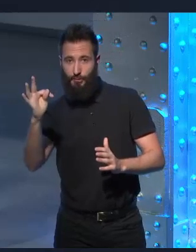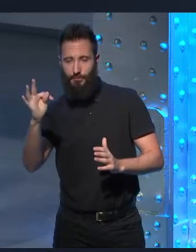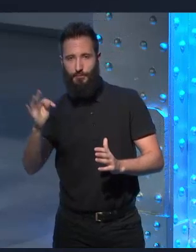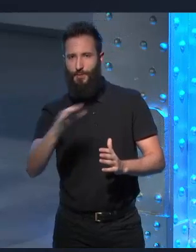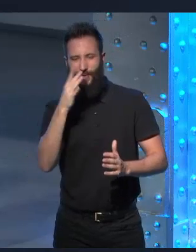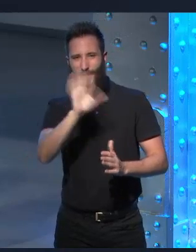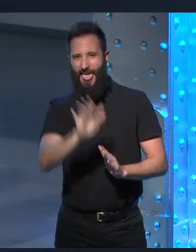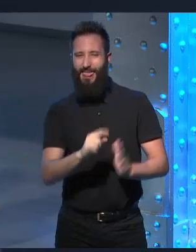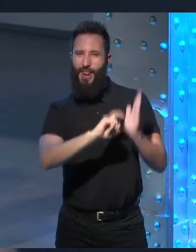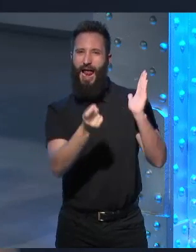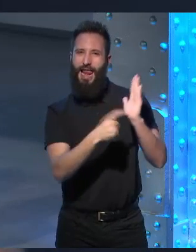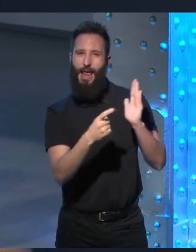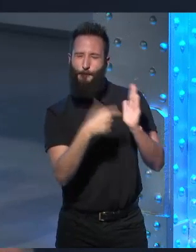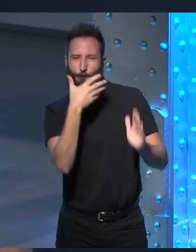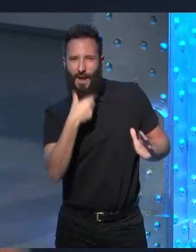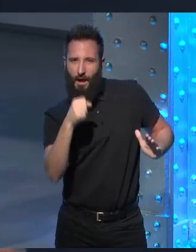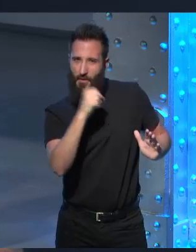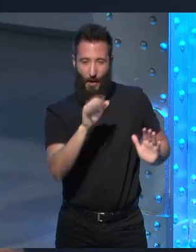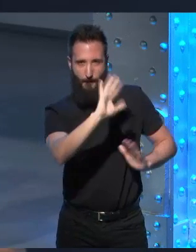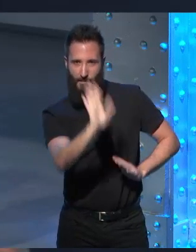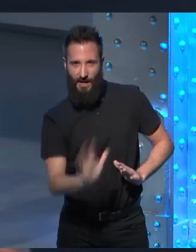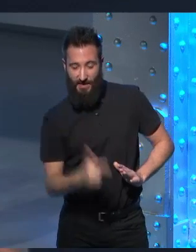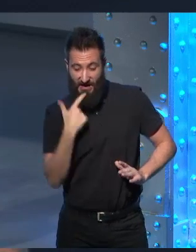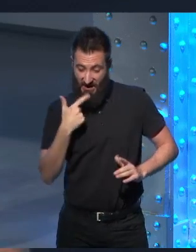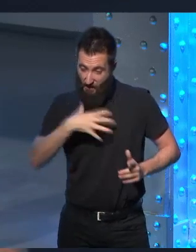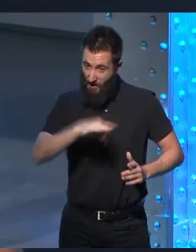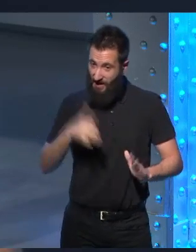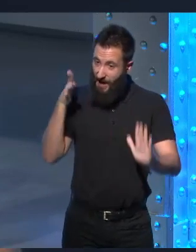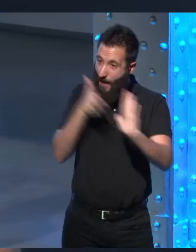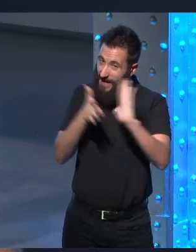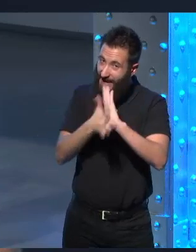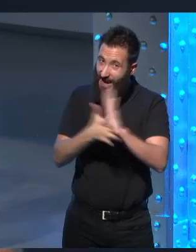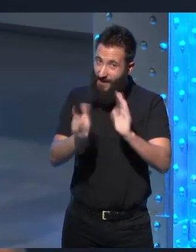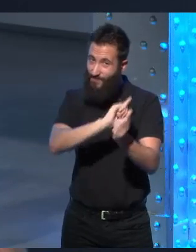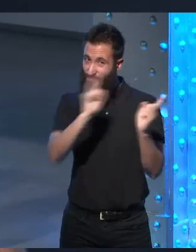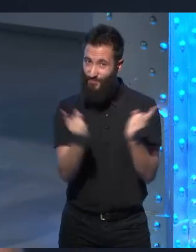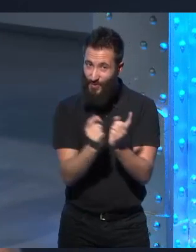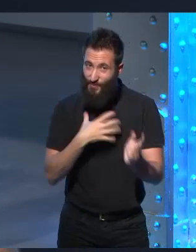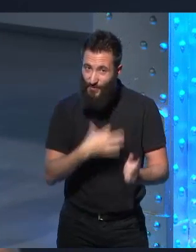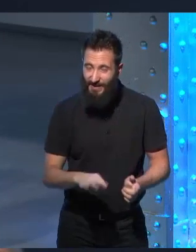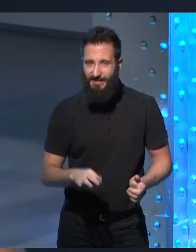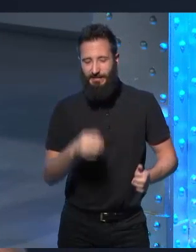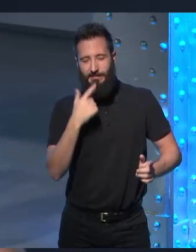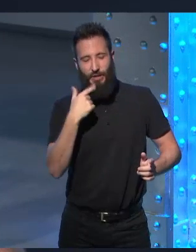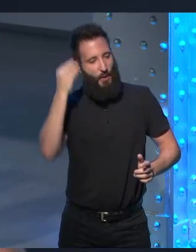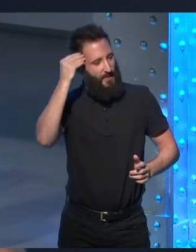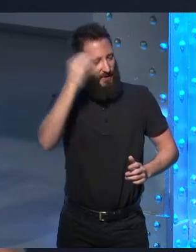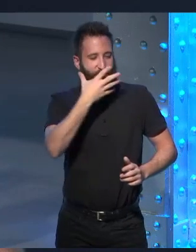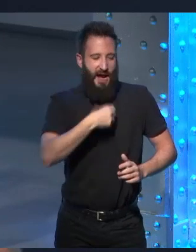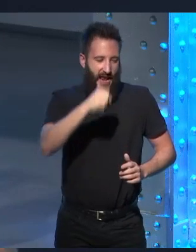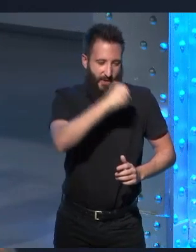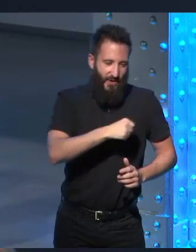expliquéis. Extraña, ¿no? Podéis hacer una joint venture aquí para explicarlo entre todos. Pues oye, seguro que saldría algo maravilloso.